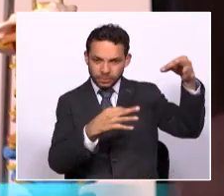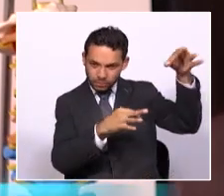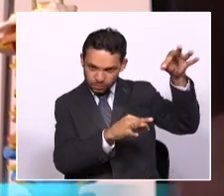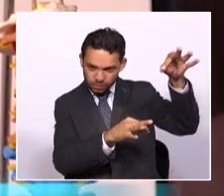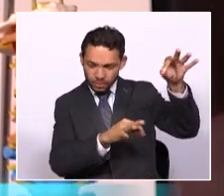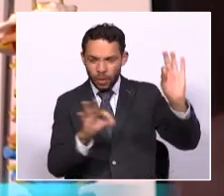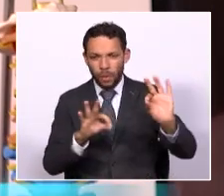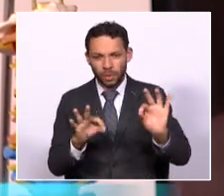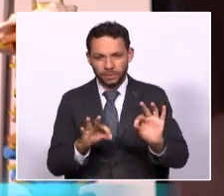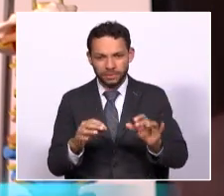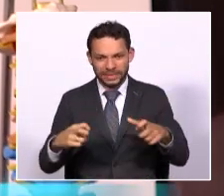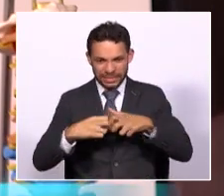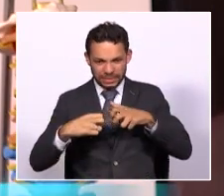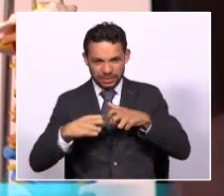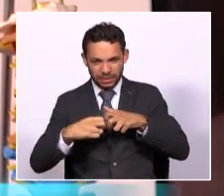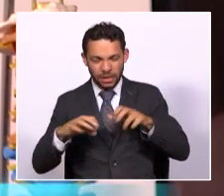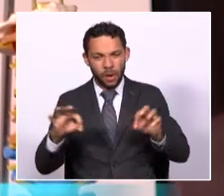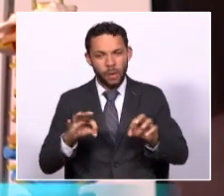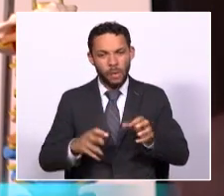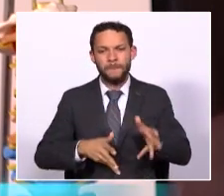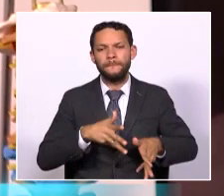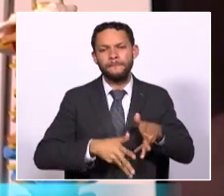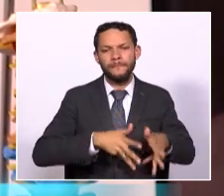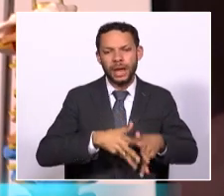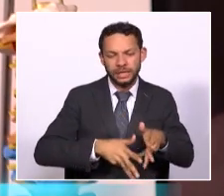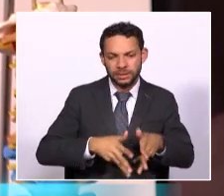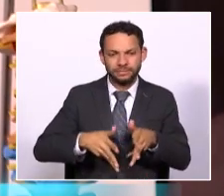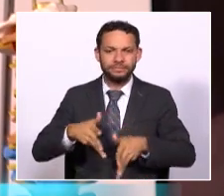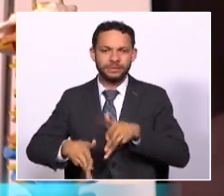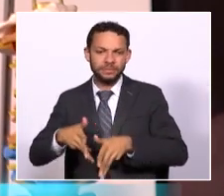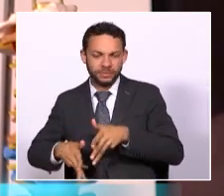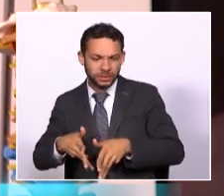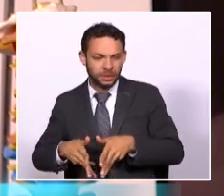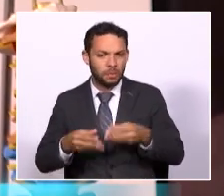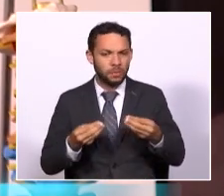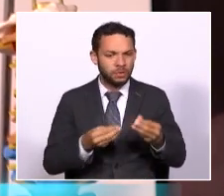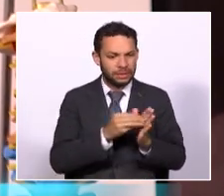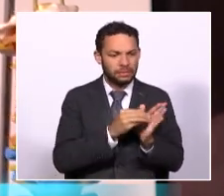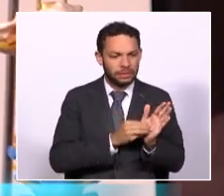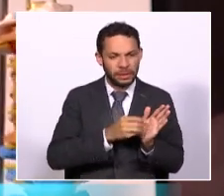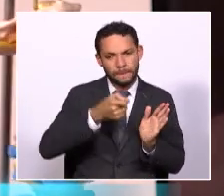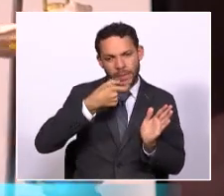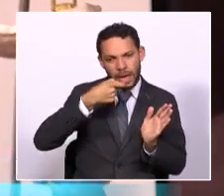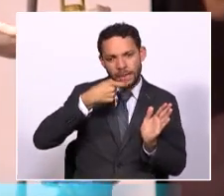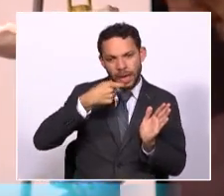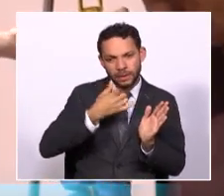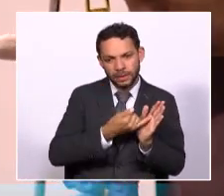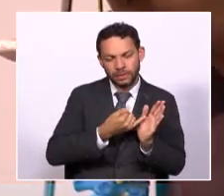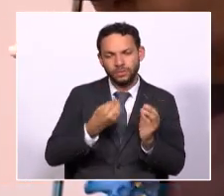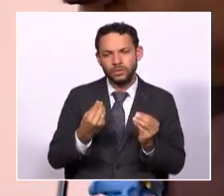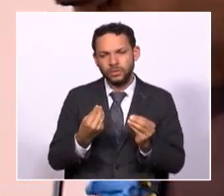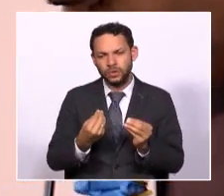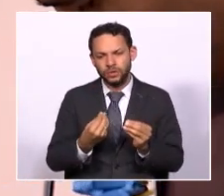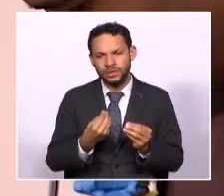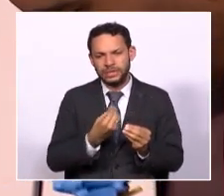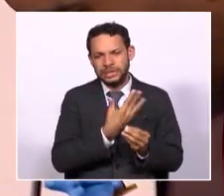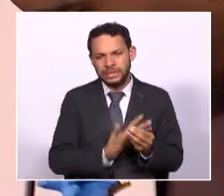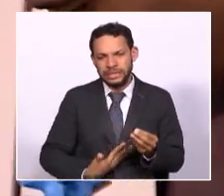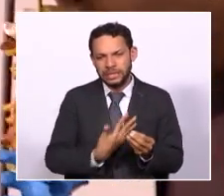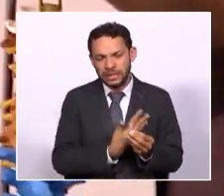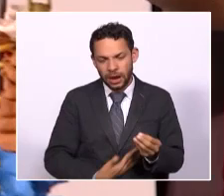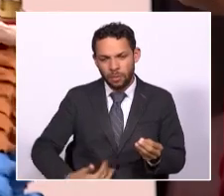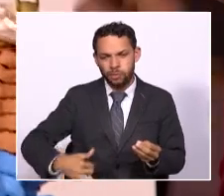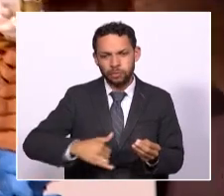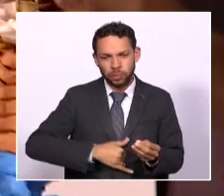resonancia, una quiropraxia, no tomar tantos medicamentos, sangrados digestivos, inflamación del hígado